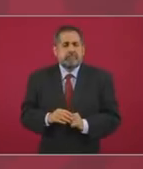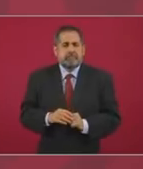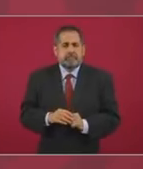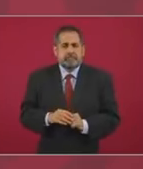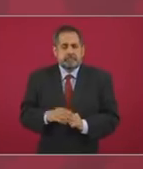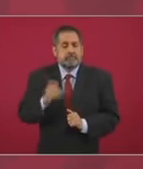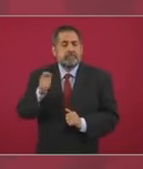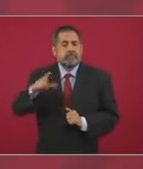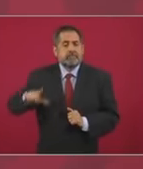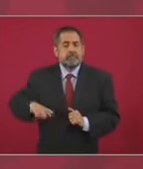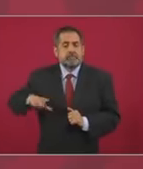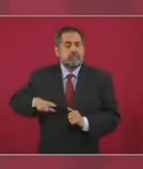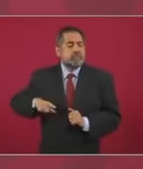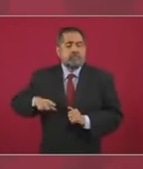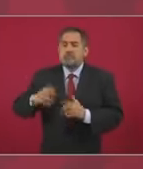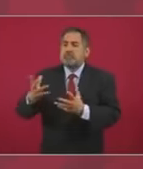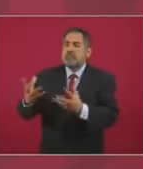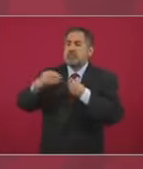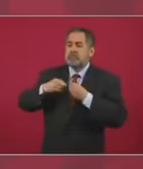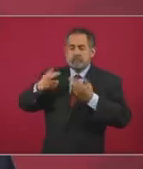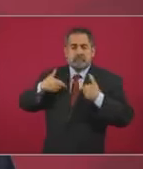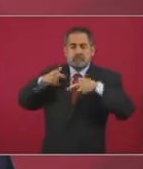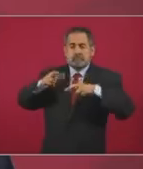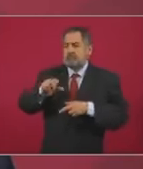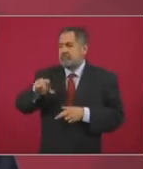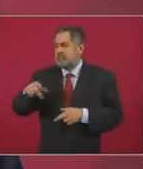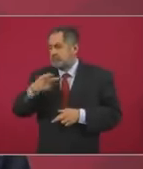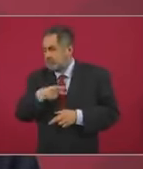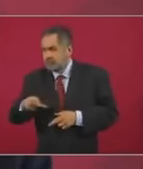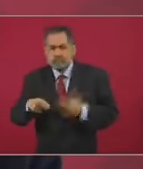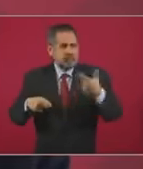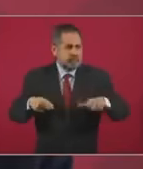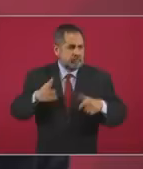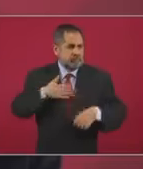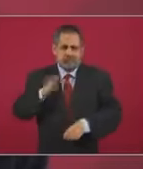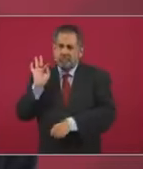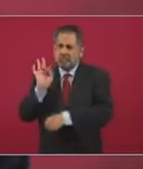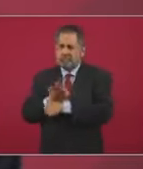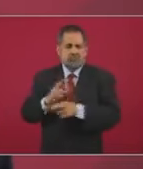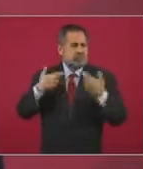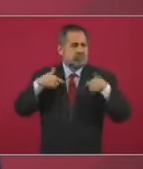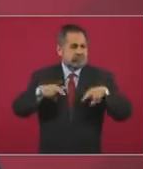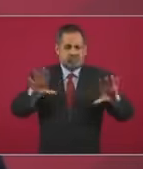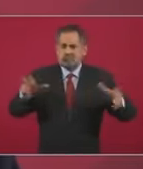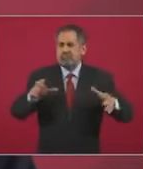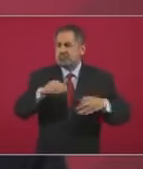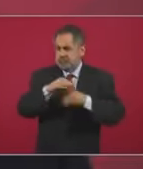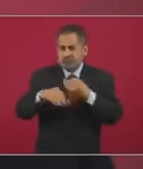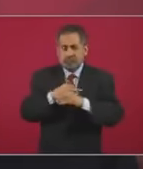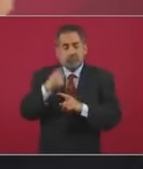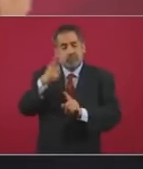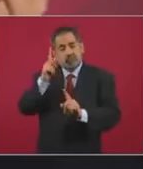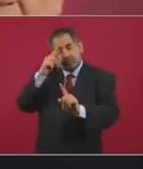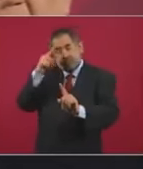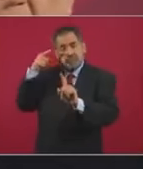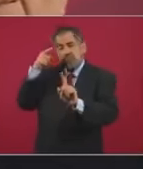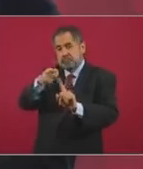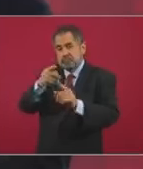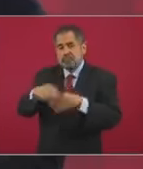El gobierno representa a todos, a ricos y a pobres, pero tiene una misión especial: